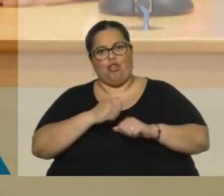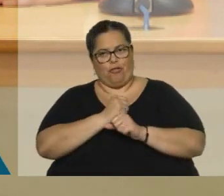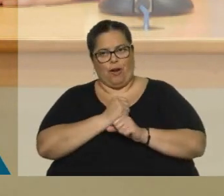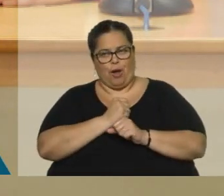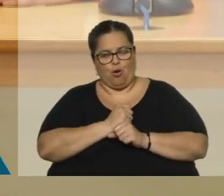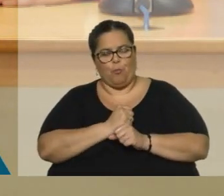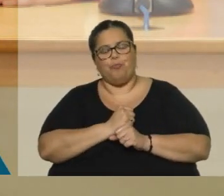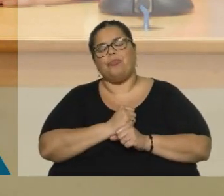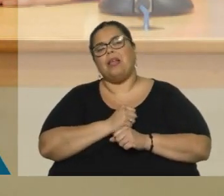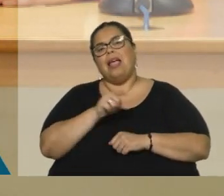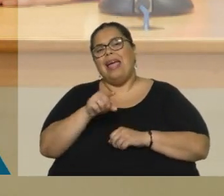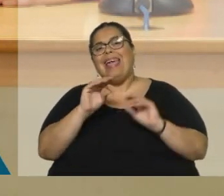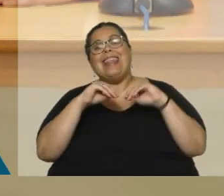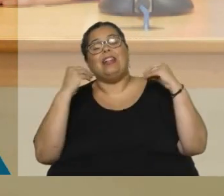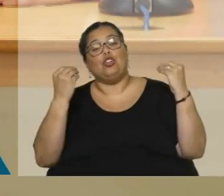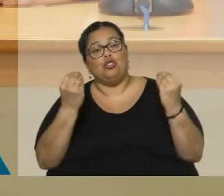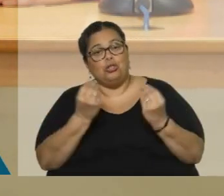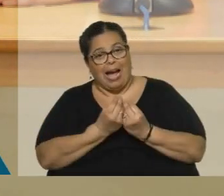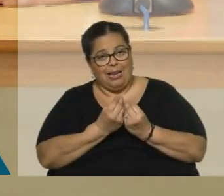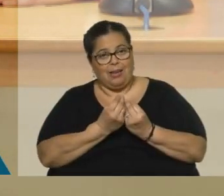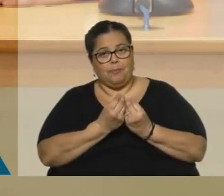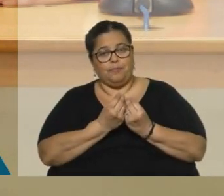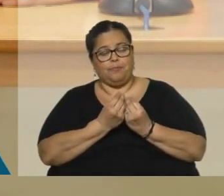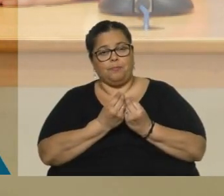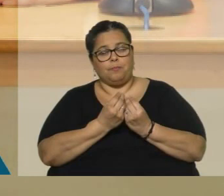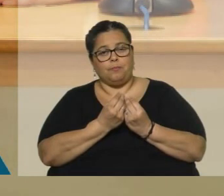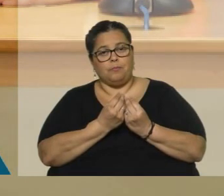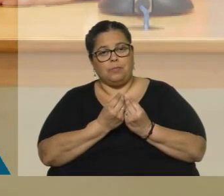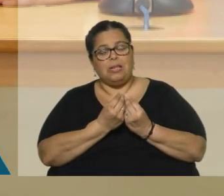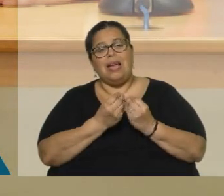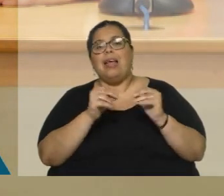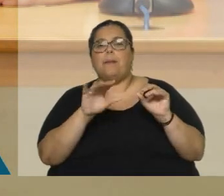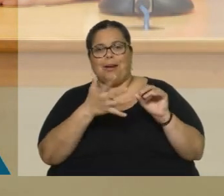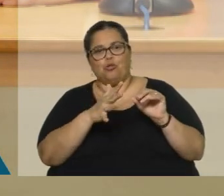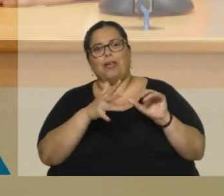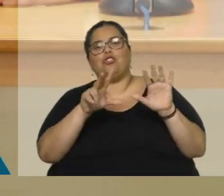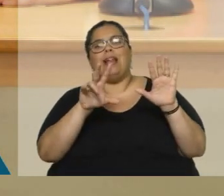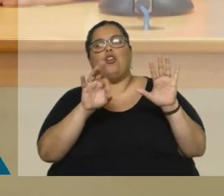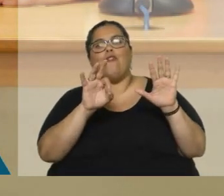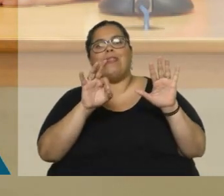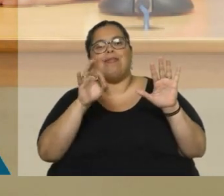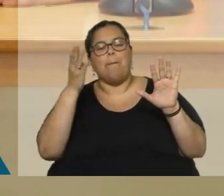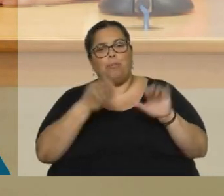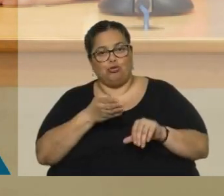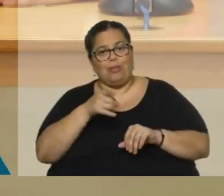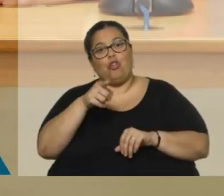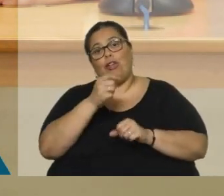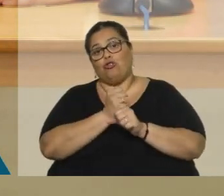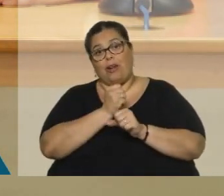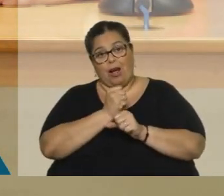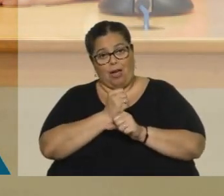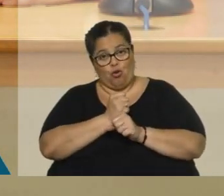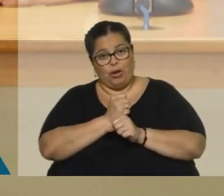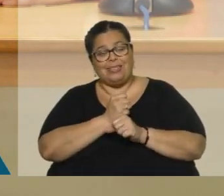de casos y en el total, en torno del 90% de los trabajadores que pactan